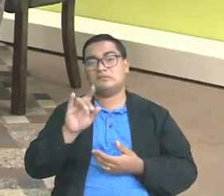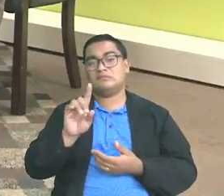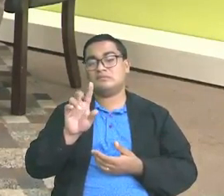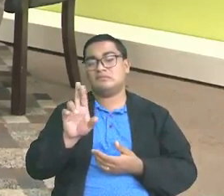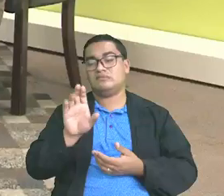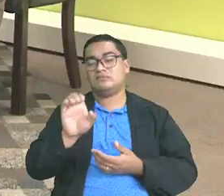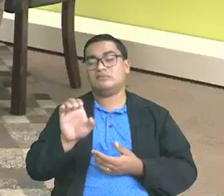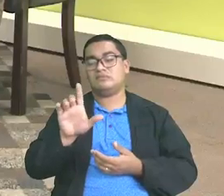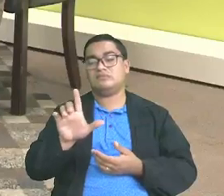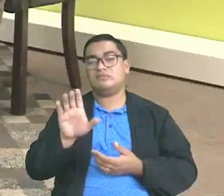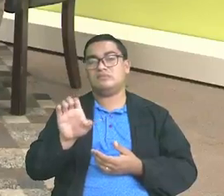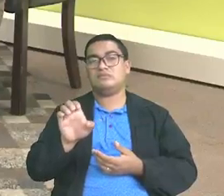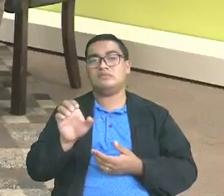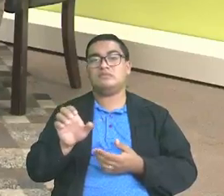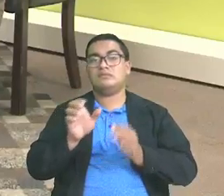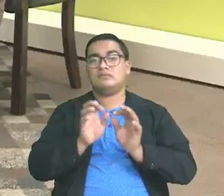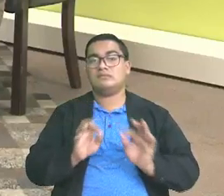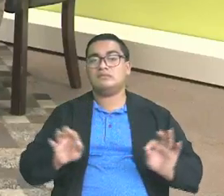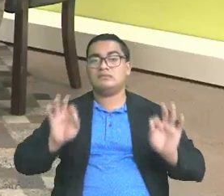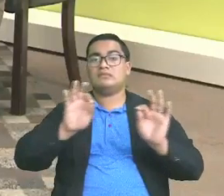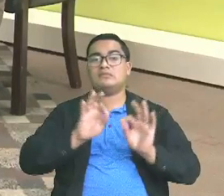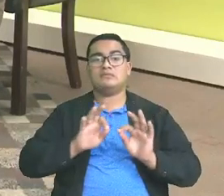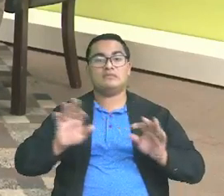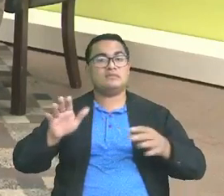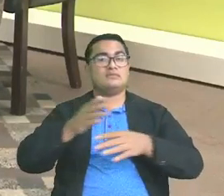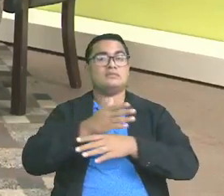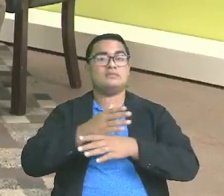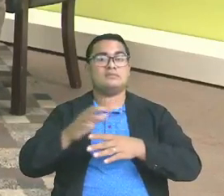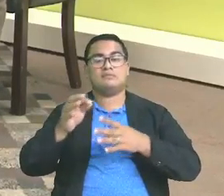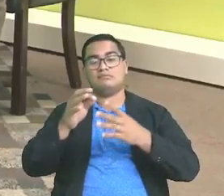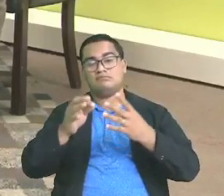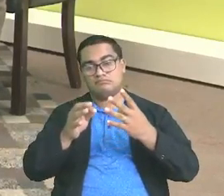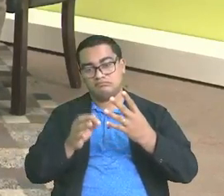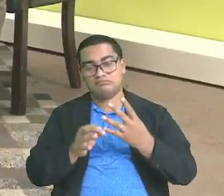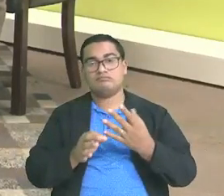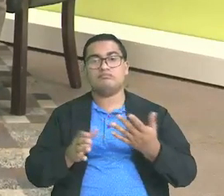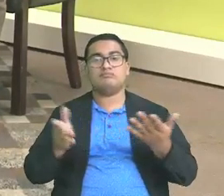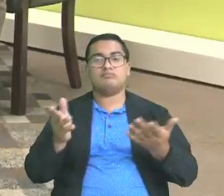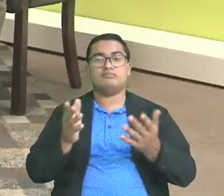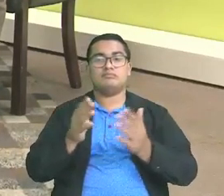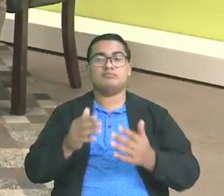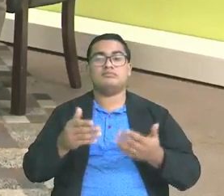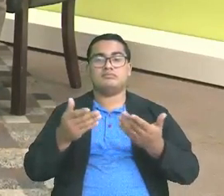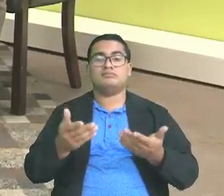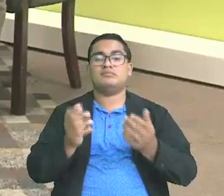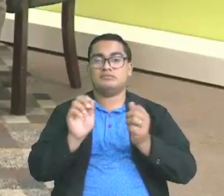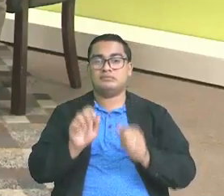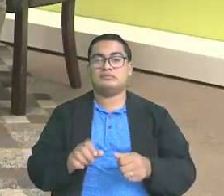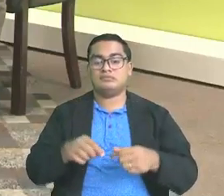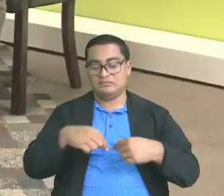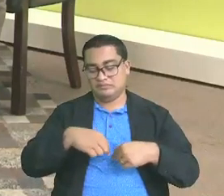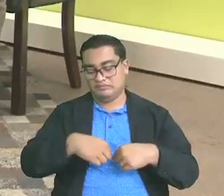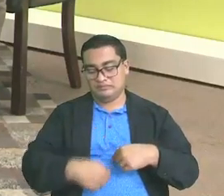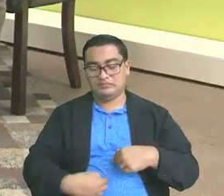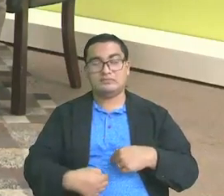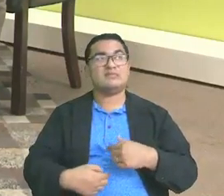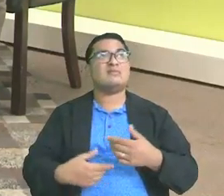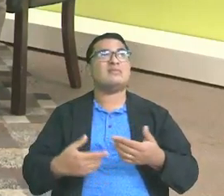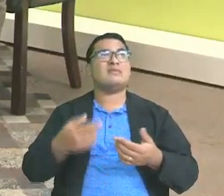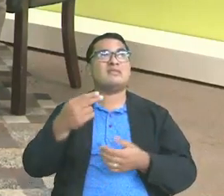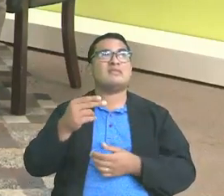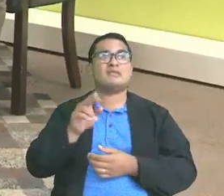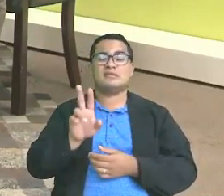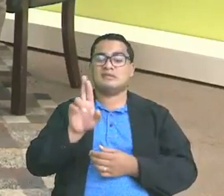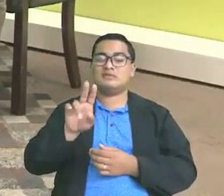diferente. ¿Ya? Siempre hay que tener en cuenta características o criterios para la corrección quirúrgica. Cabe destacar que en la